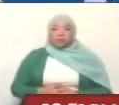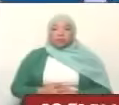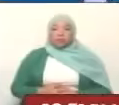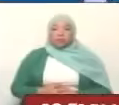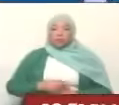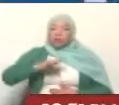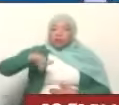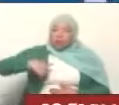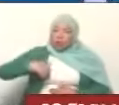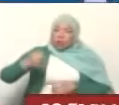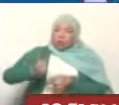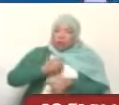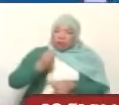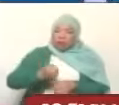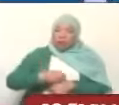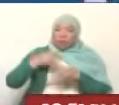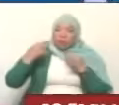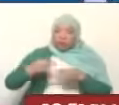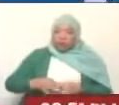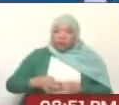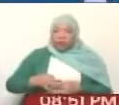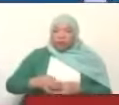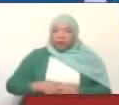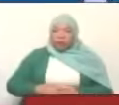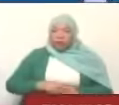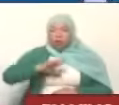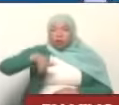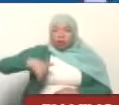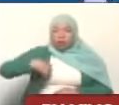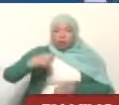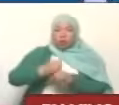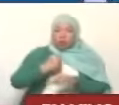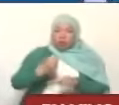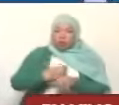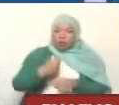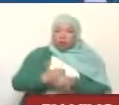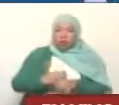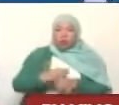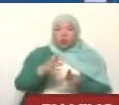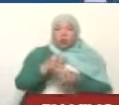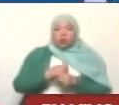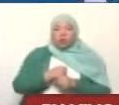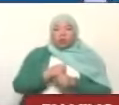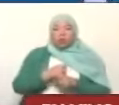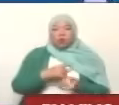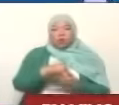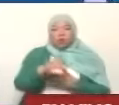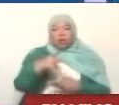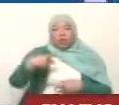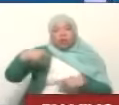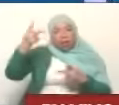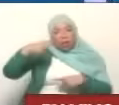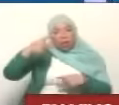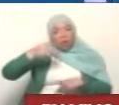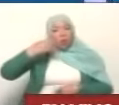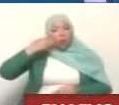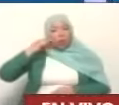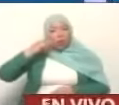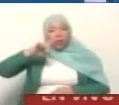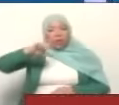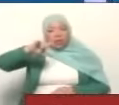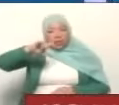Porque nosotros trabajamos de verdad. Nosotros no nos conformamos con salir en TikTok, en Instagram,